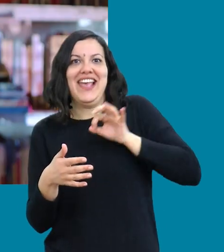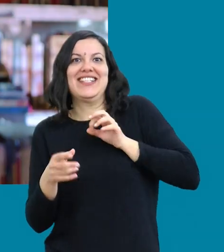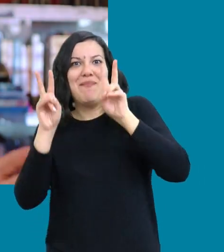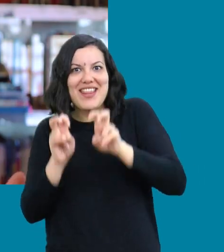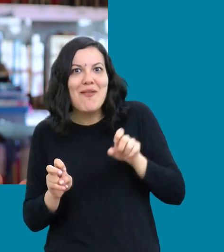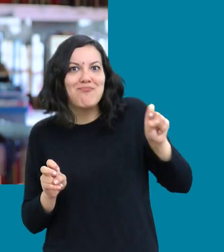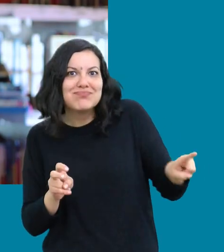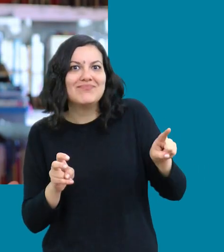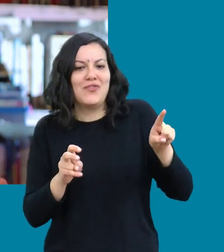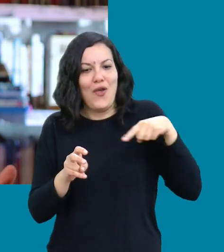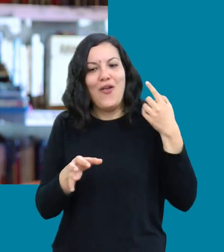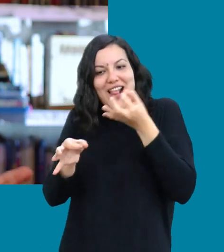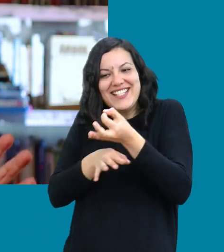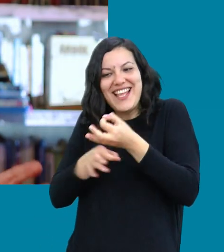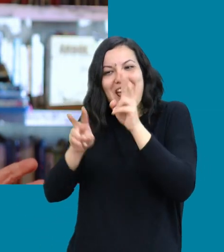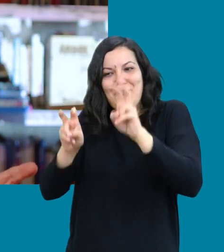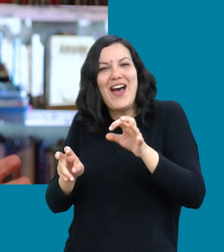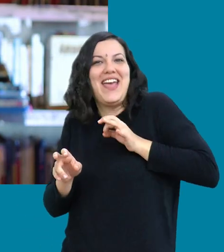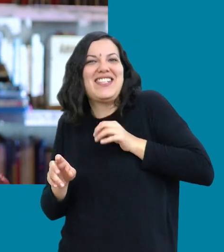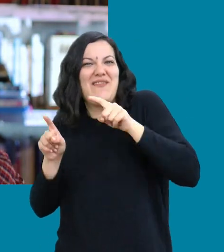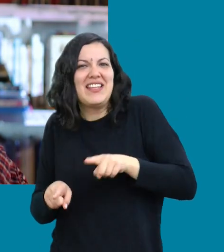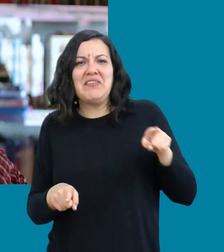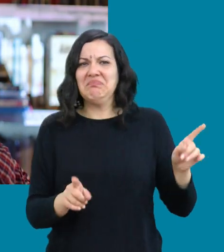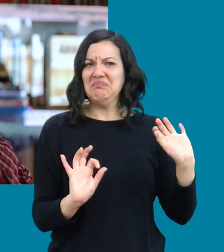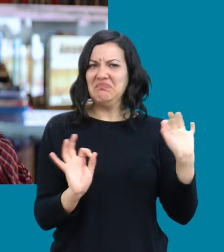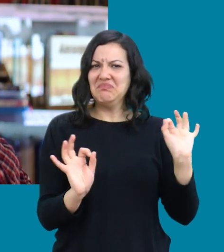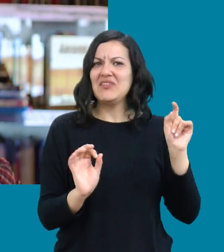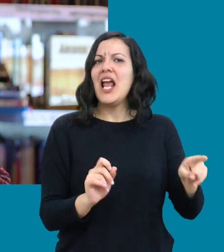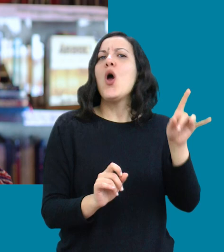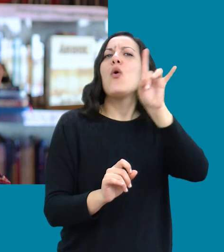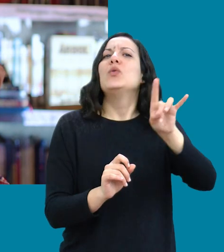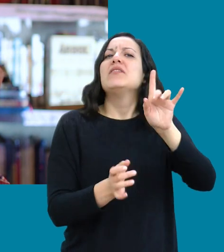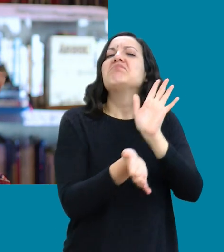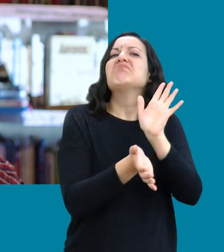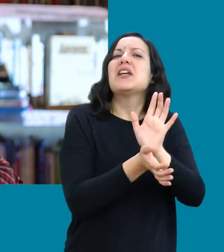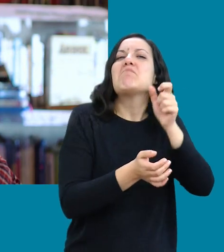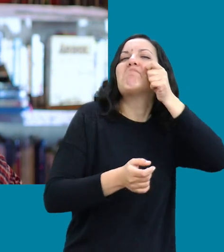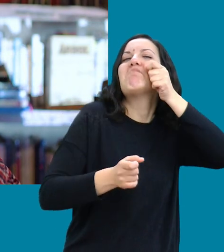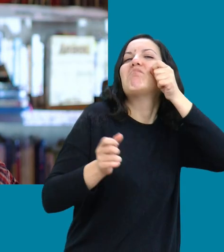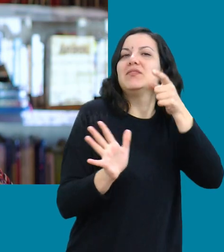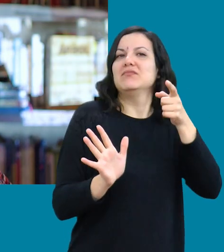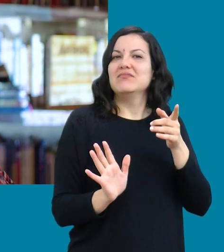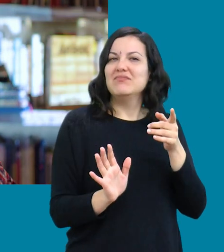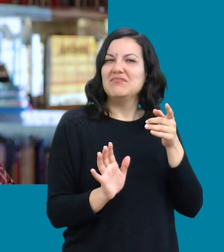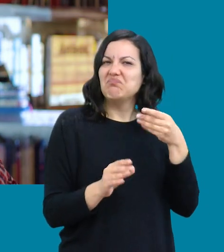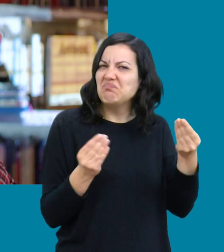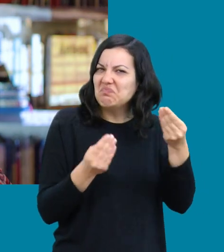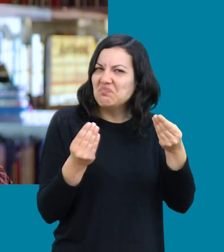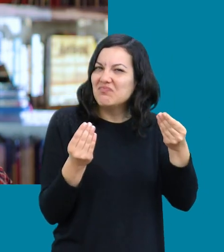nosotros tomamos examen sobre Derrida. Él no hacía eso, la llamaba un parpadeo la universidad. ¿Qué es ese parpadeo?